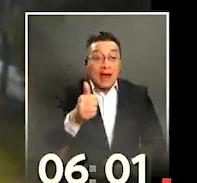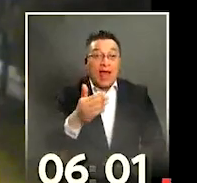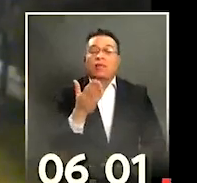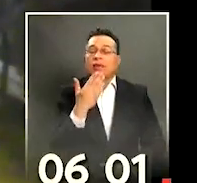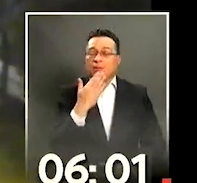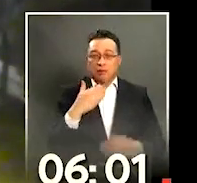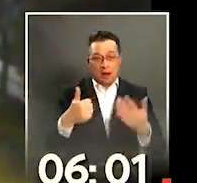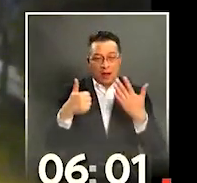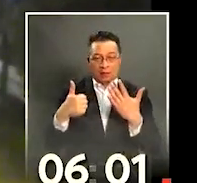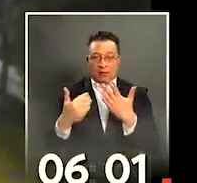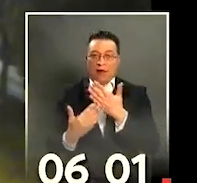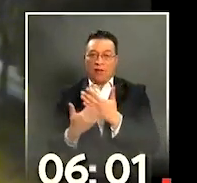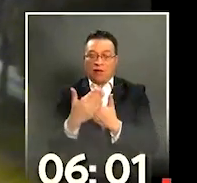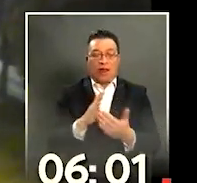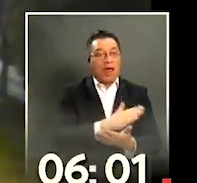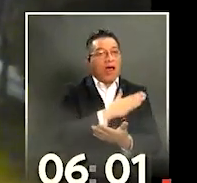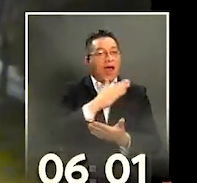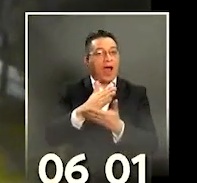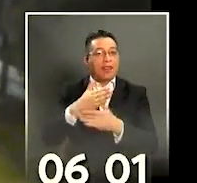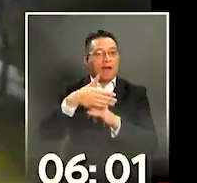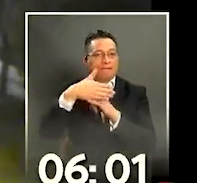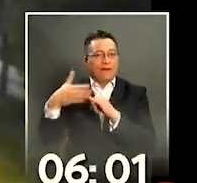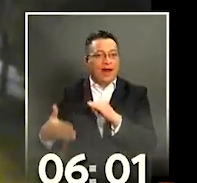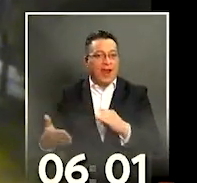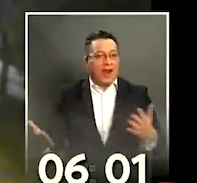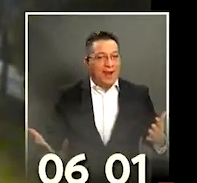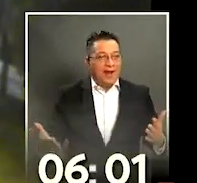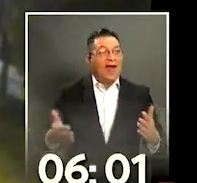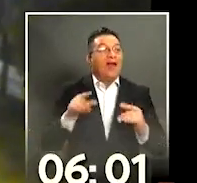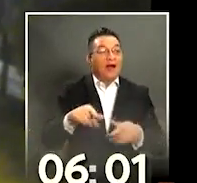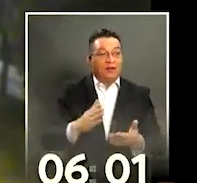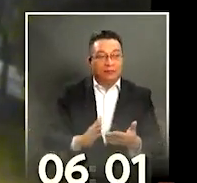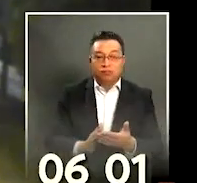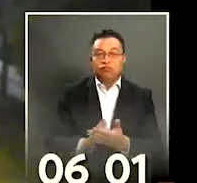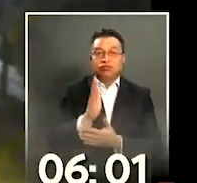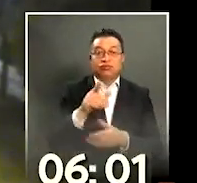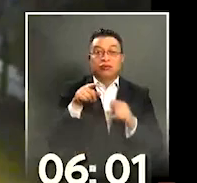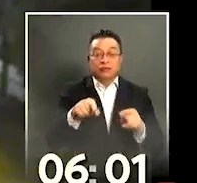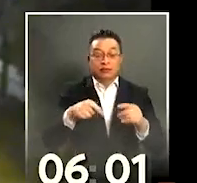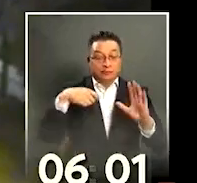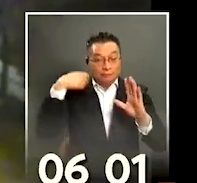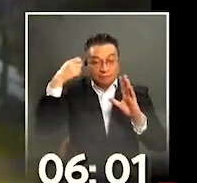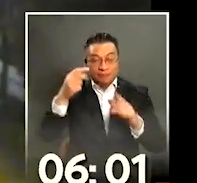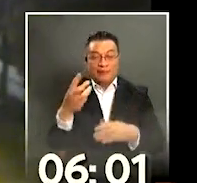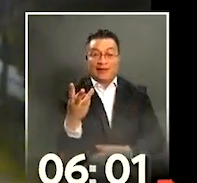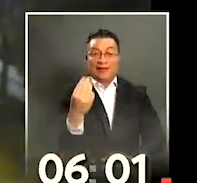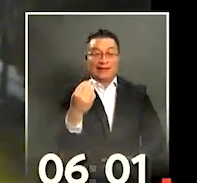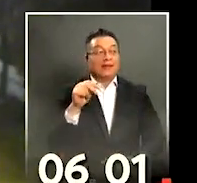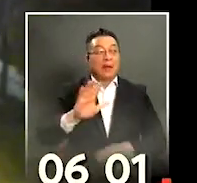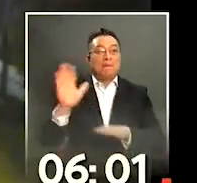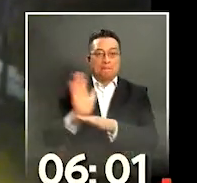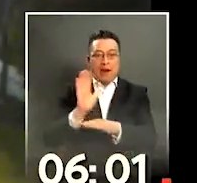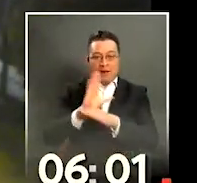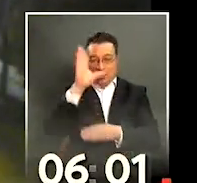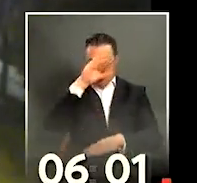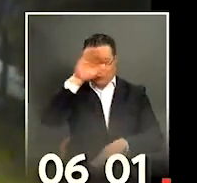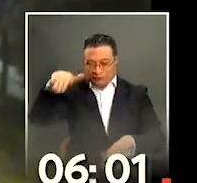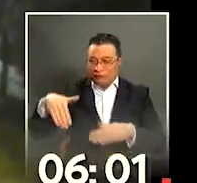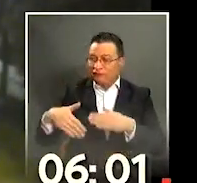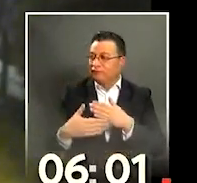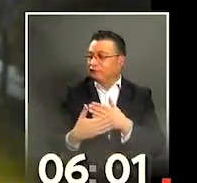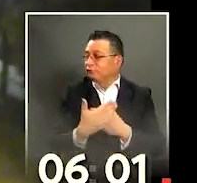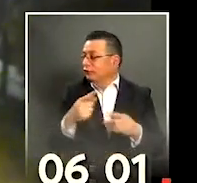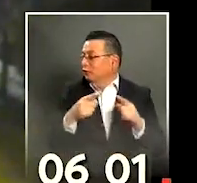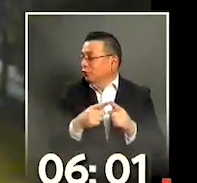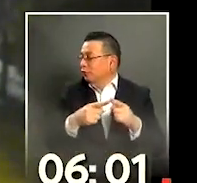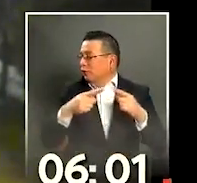de la mañana, hasta que las velas no arden. Comenzamos esta transmisión, comenzamos las transmisiones de Canal 13, aunque tuvimos película durante la noche, este largo tren que